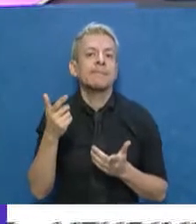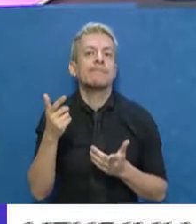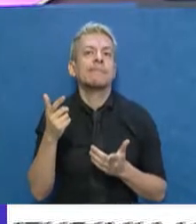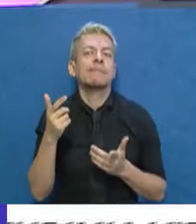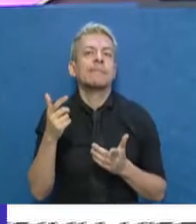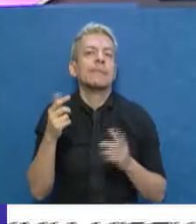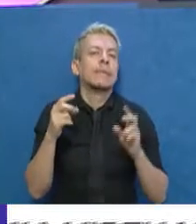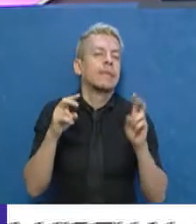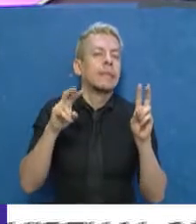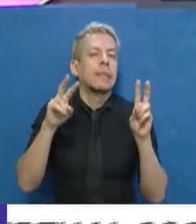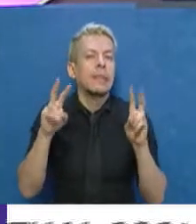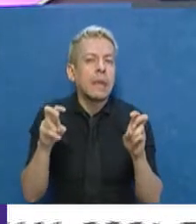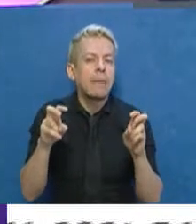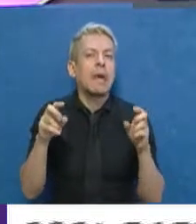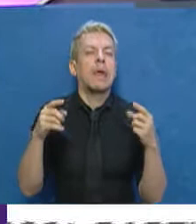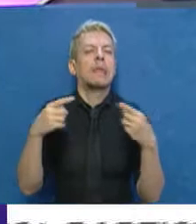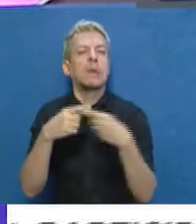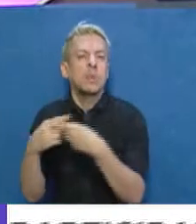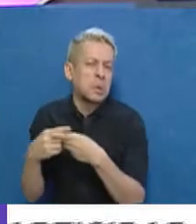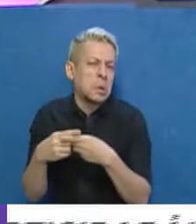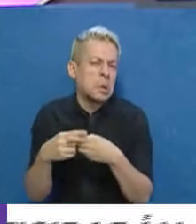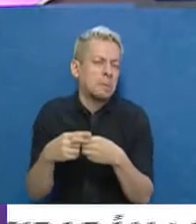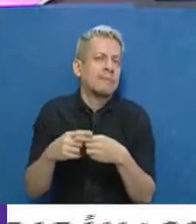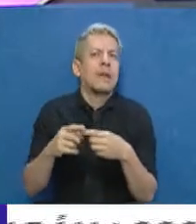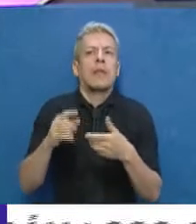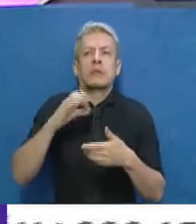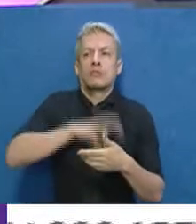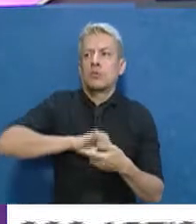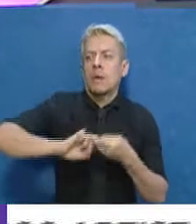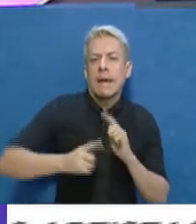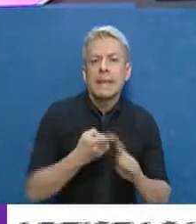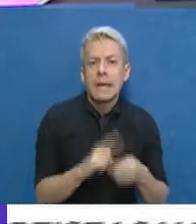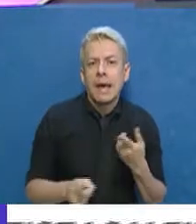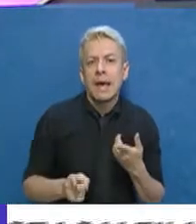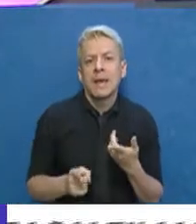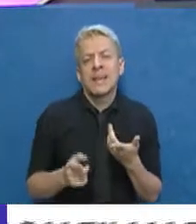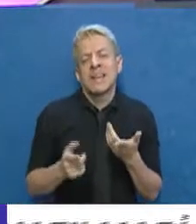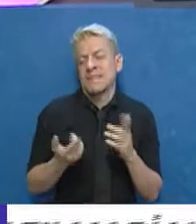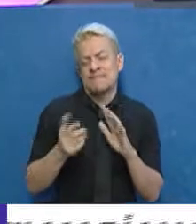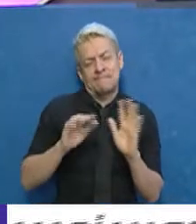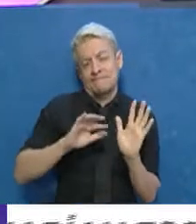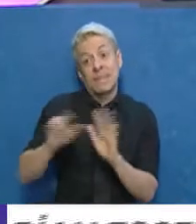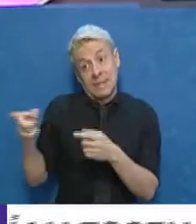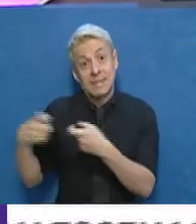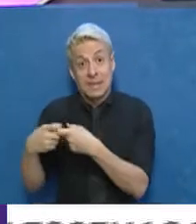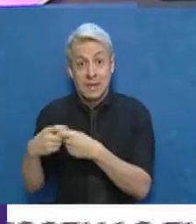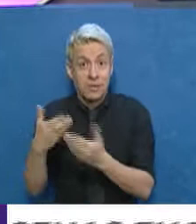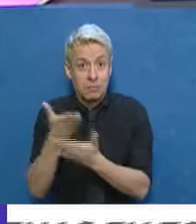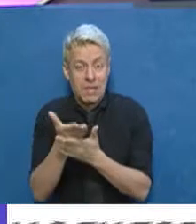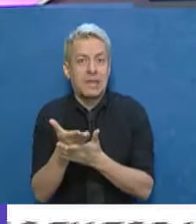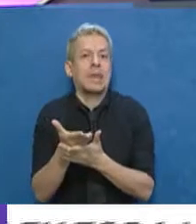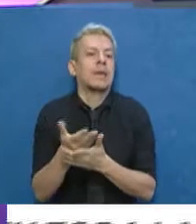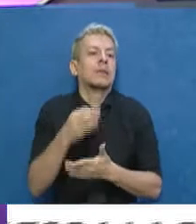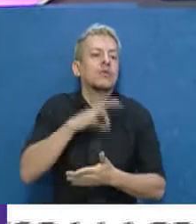carácter de disputa, teniendo en cuenta las paritarias, que es lo que está solicitando el sindicato, ya sea salariales